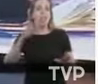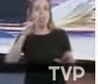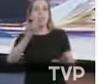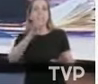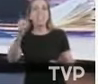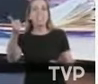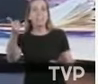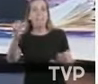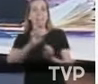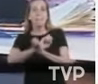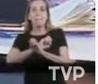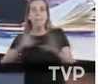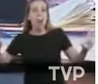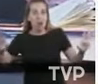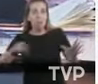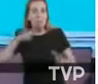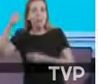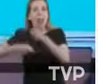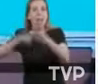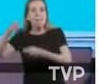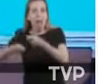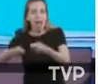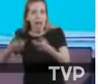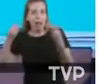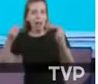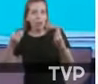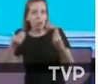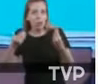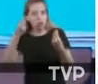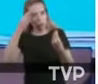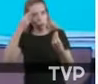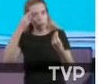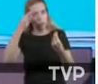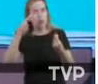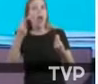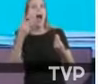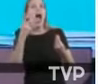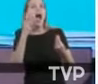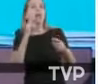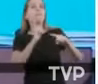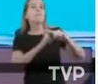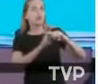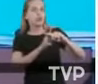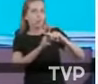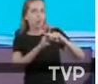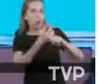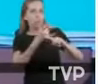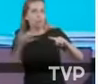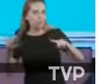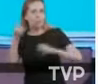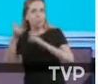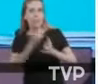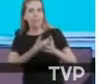en donde se cuentan con estas líneas de crédito, la parte buena es que el G20, tal como manifestó el presidente,